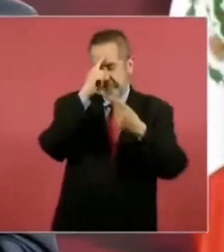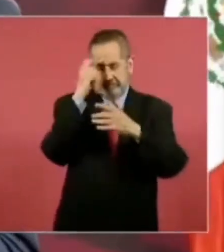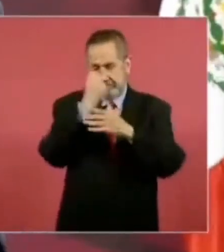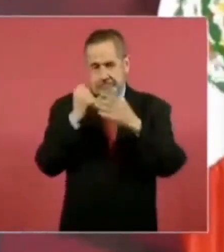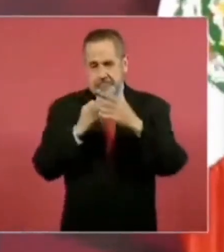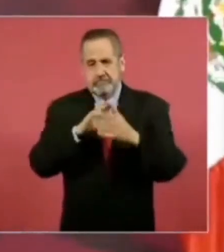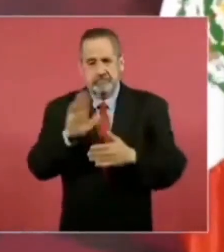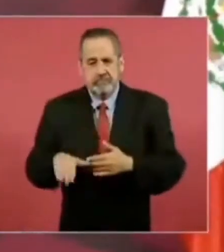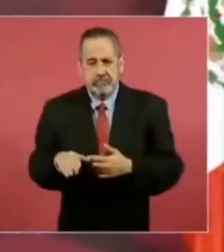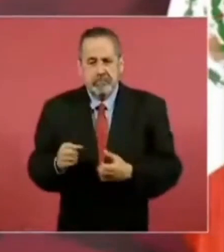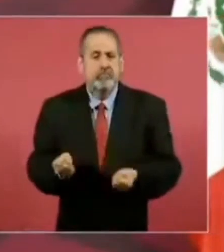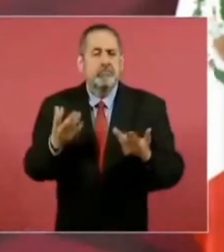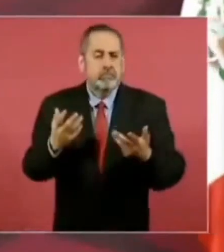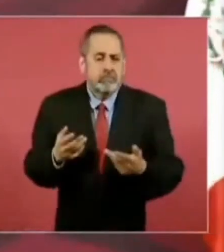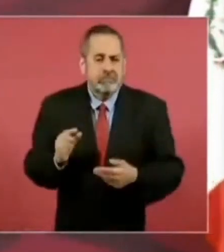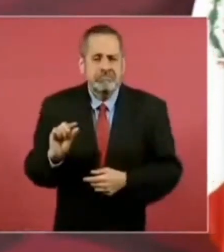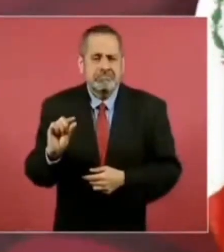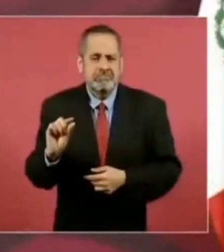Muy pocos,